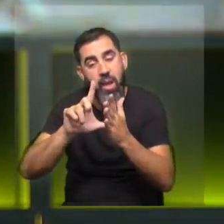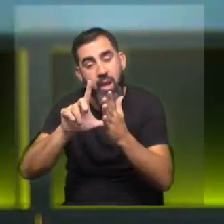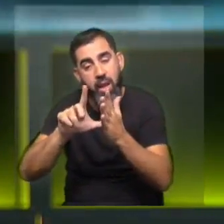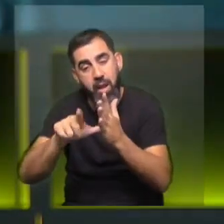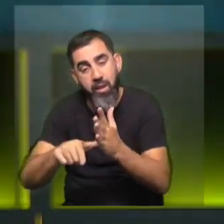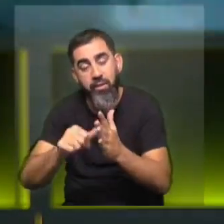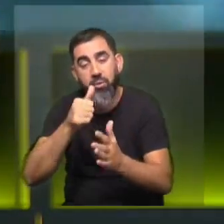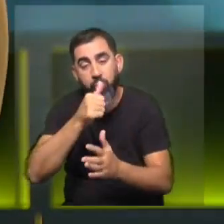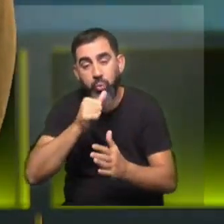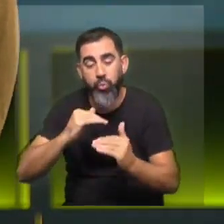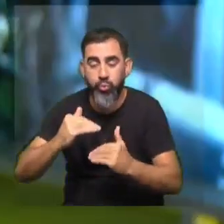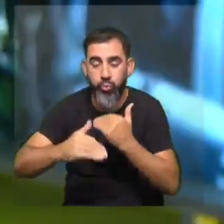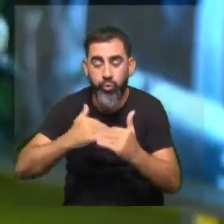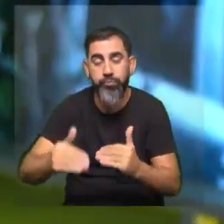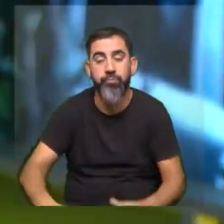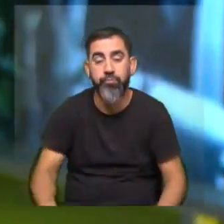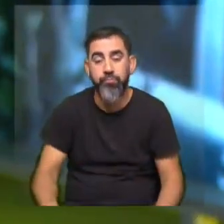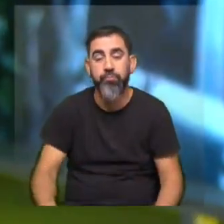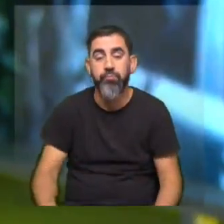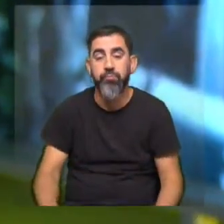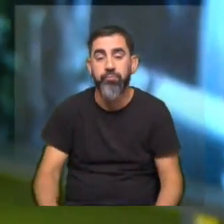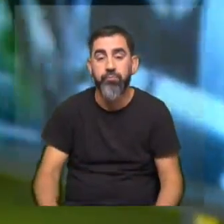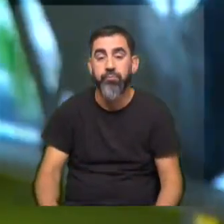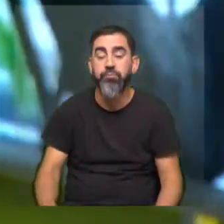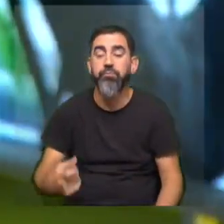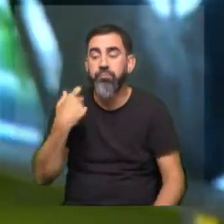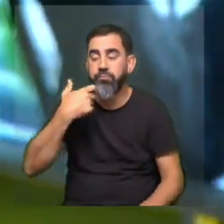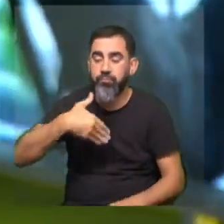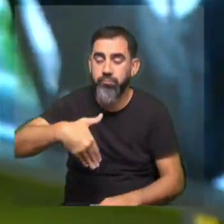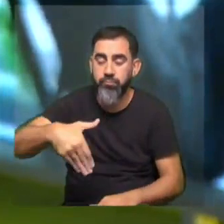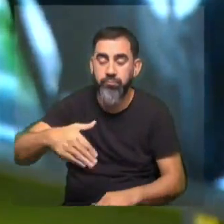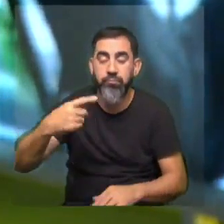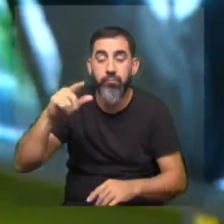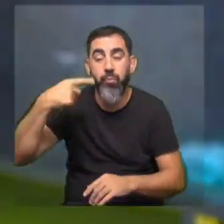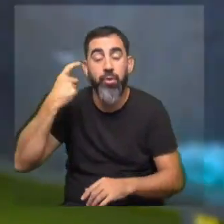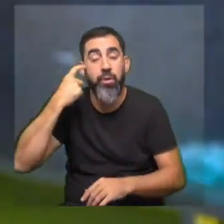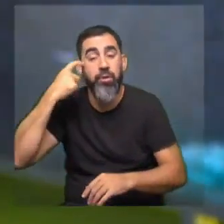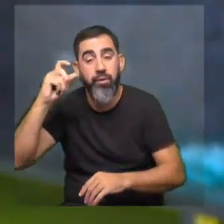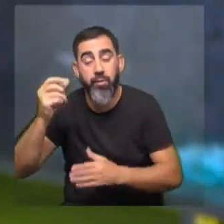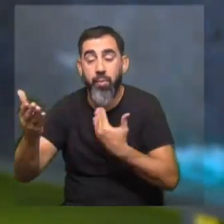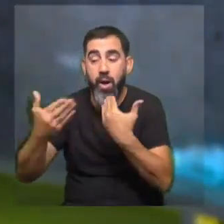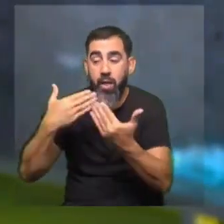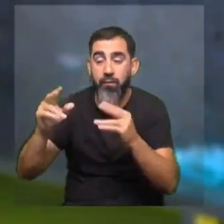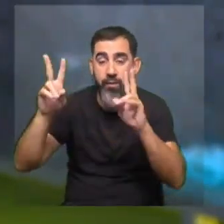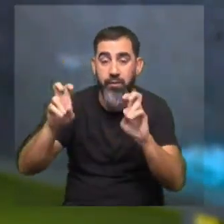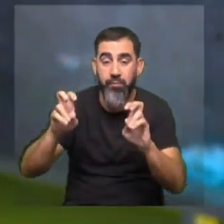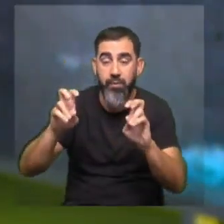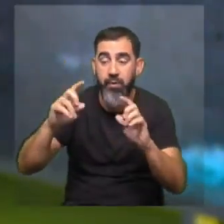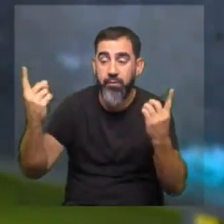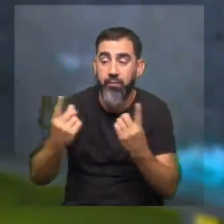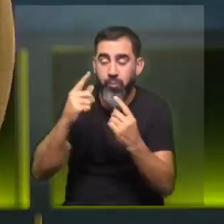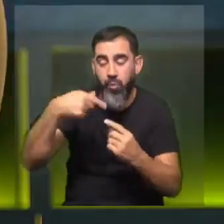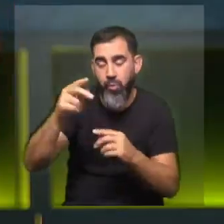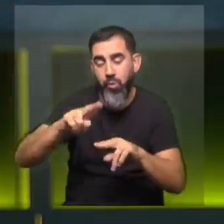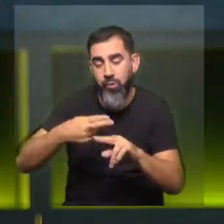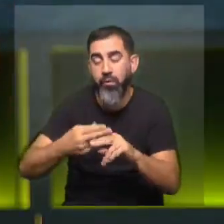digamos, resolución. Natalie Bentancur, a cuenta de más y de otras ideas que tenemos para profundizar sobre la tarea de INUMED, muchas gracias